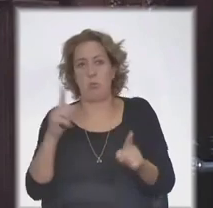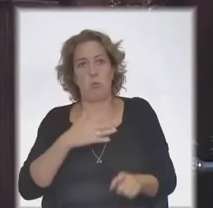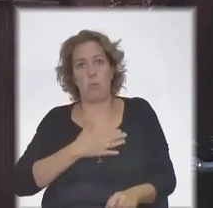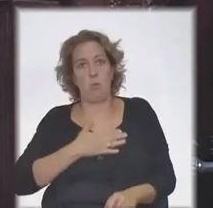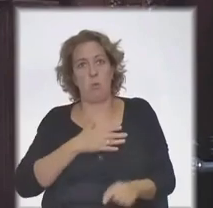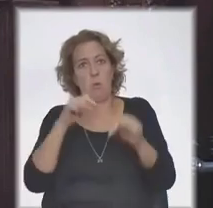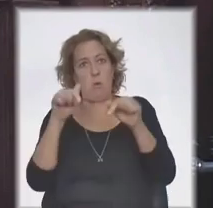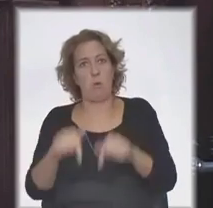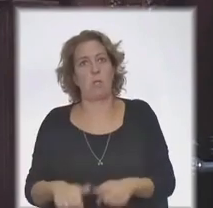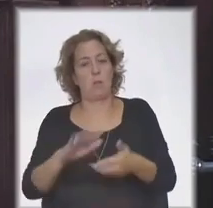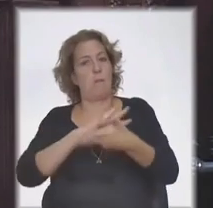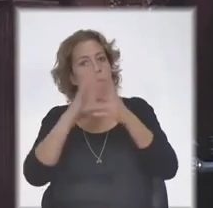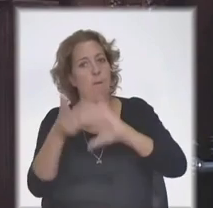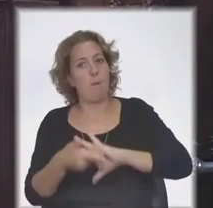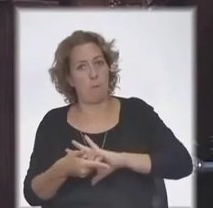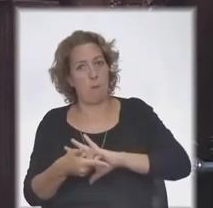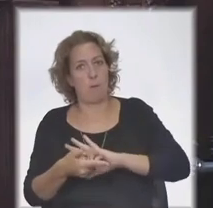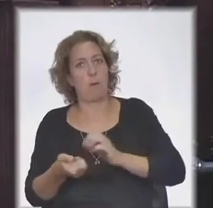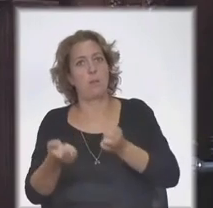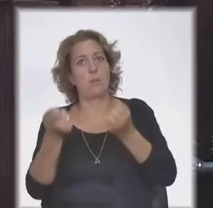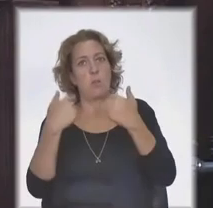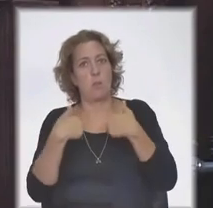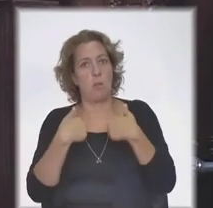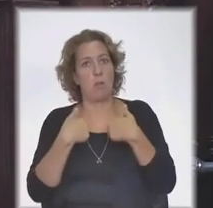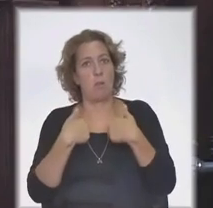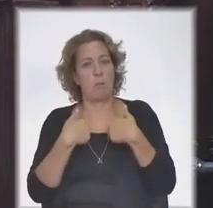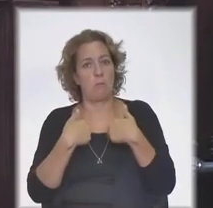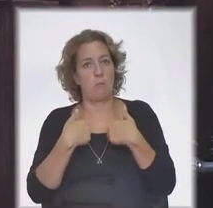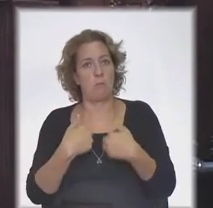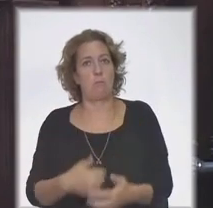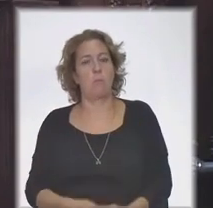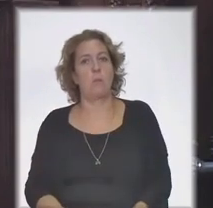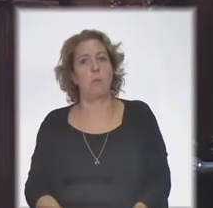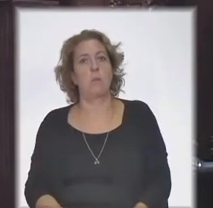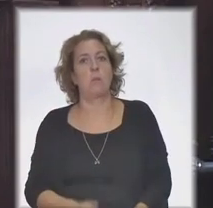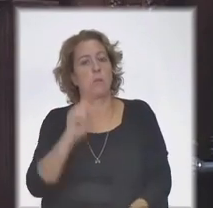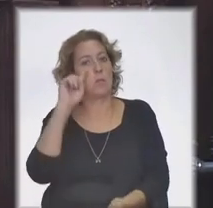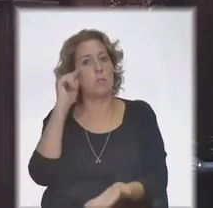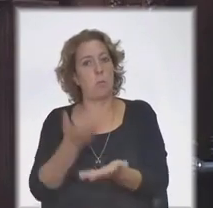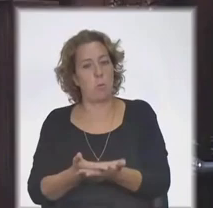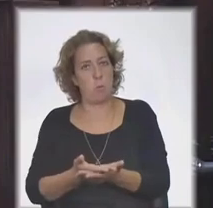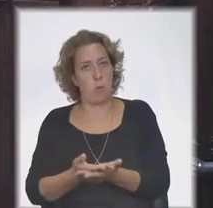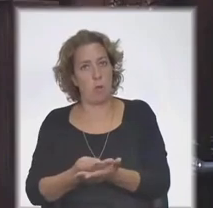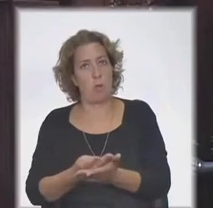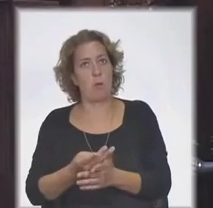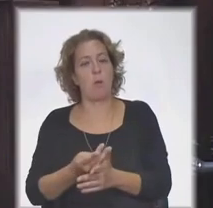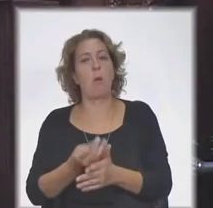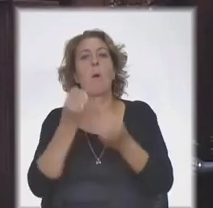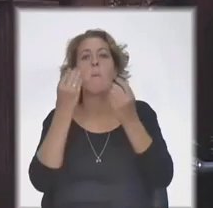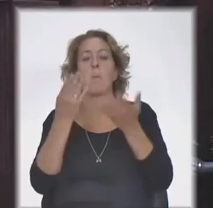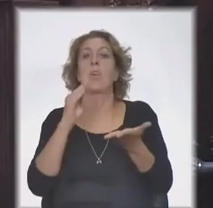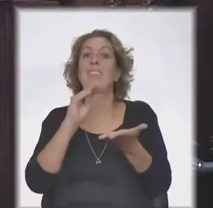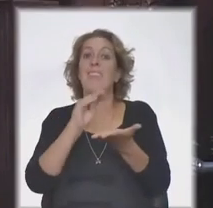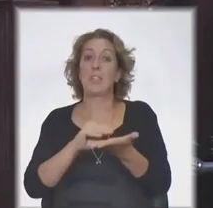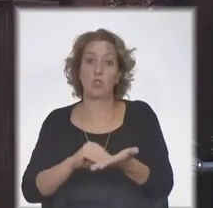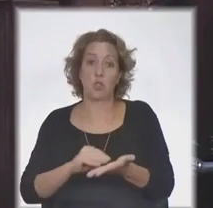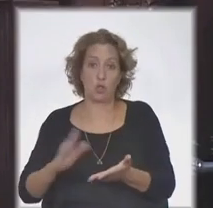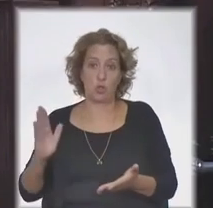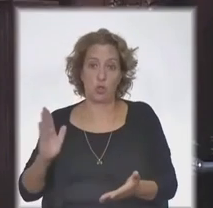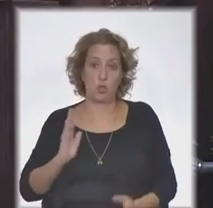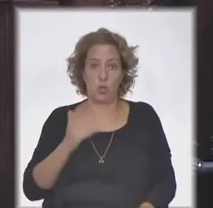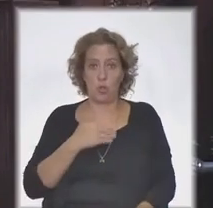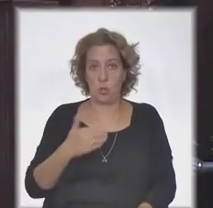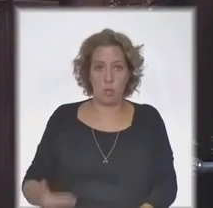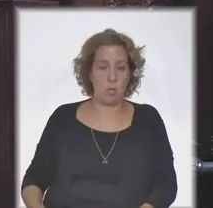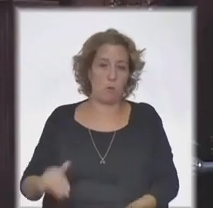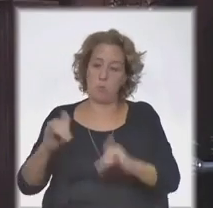acompañamos este instrumento que se nos está puesto a la vista, que se nos propone. Porque los datos, señora Presidenta, son como